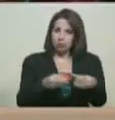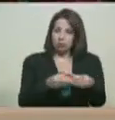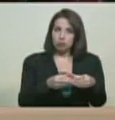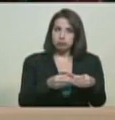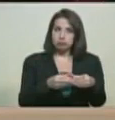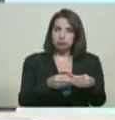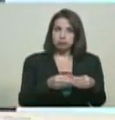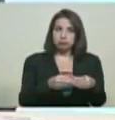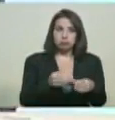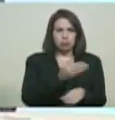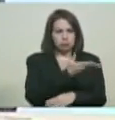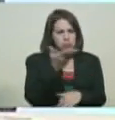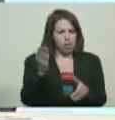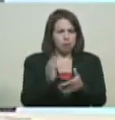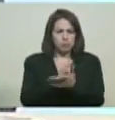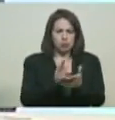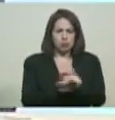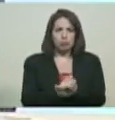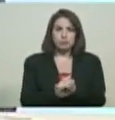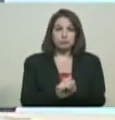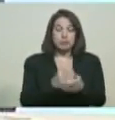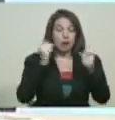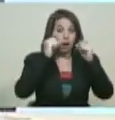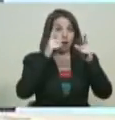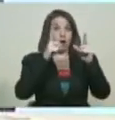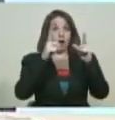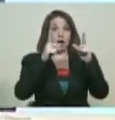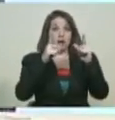león sorprendió